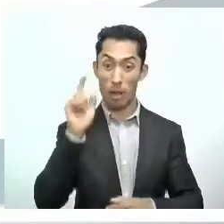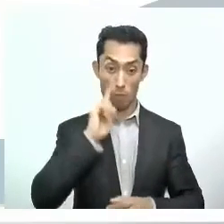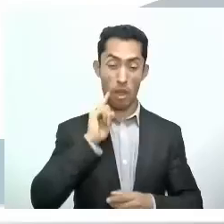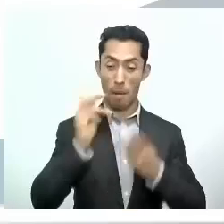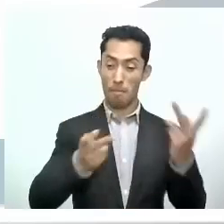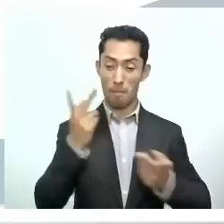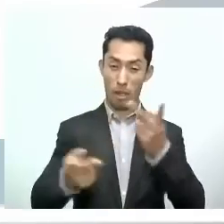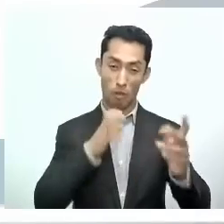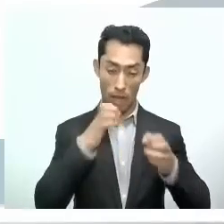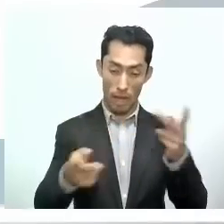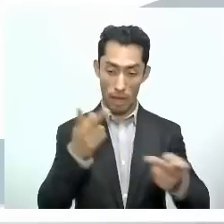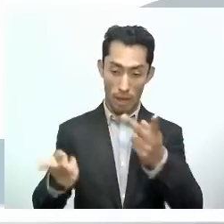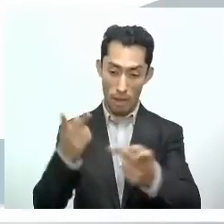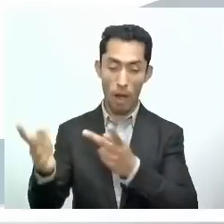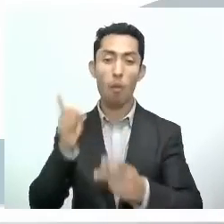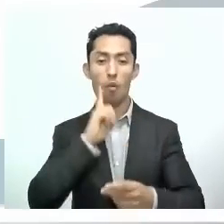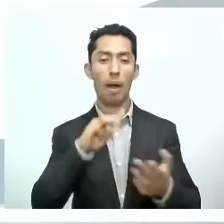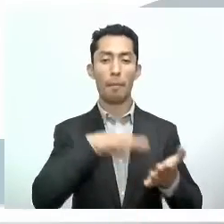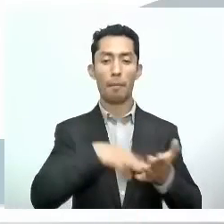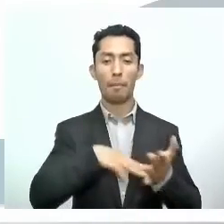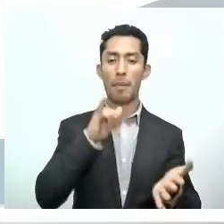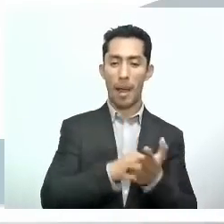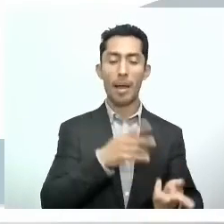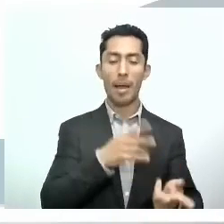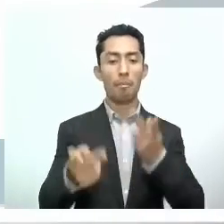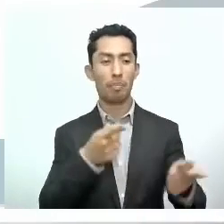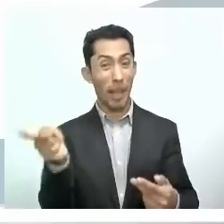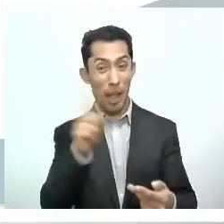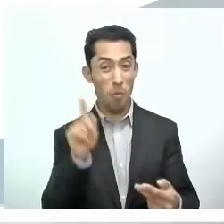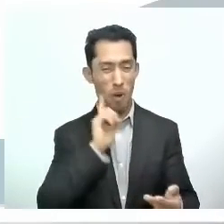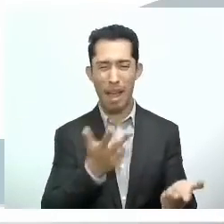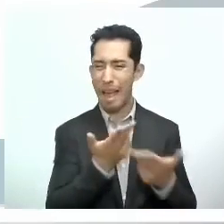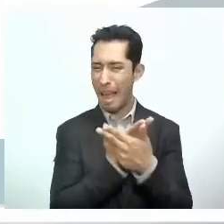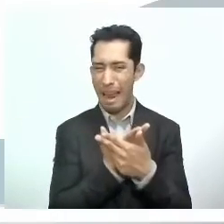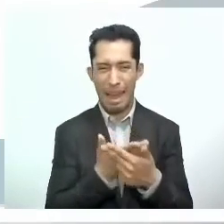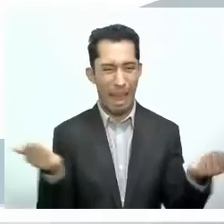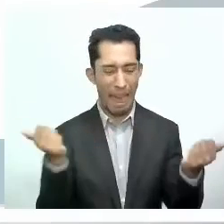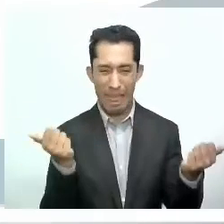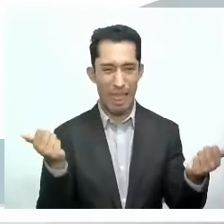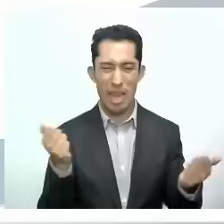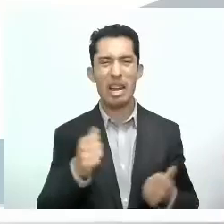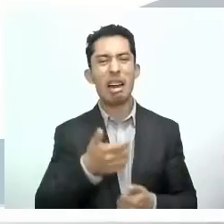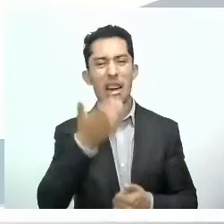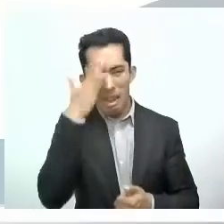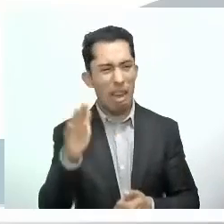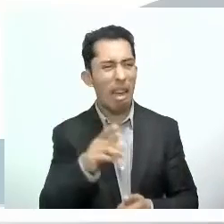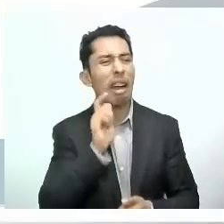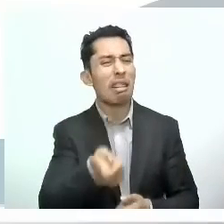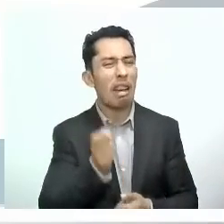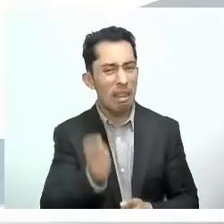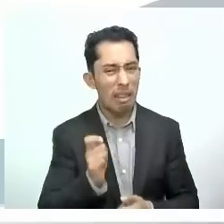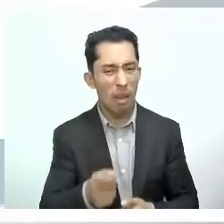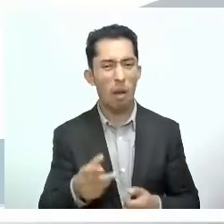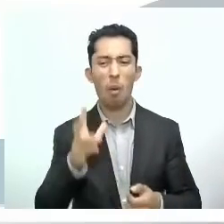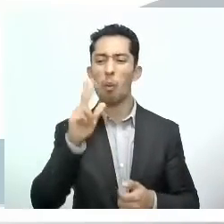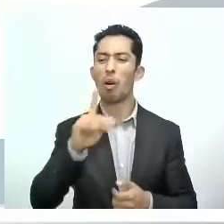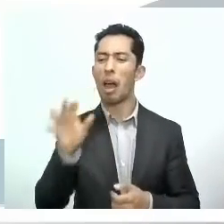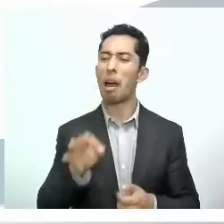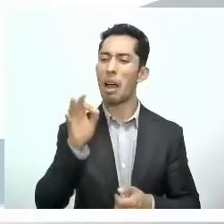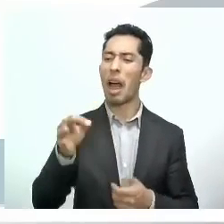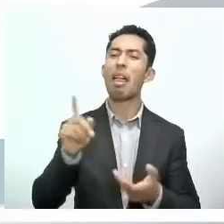entrevistadas, mujeres mayas, ninguna conocía ni sabía qué era el Poder Judicial en